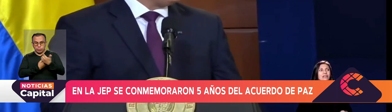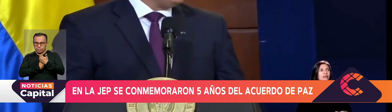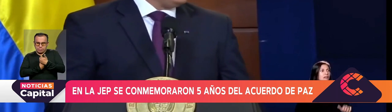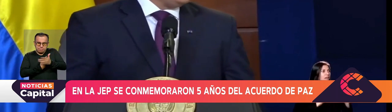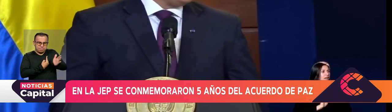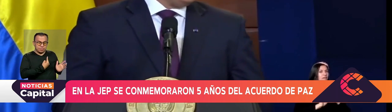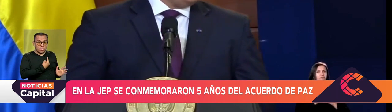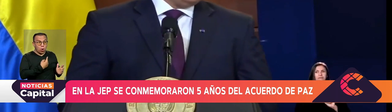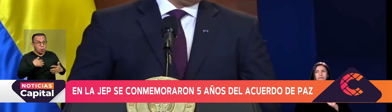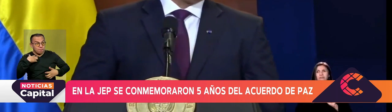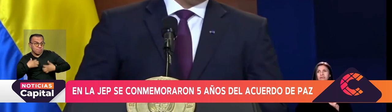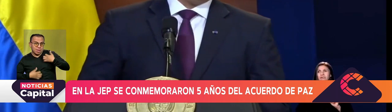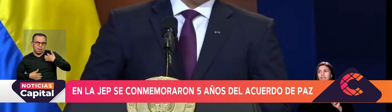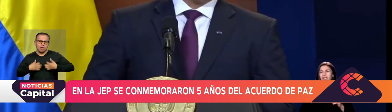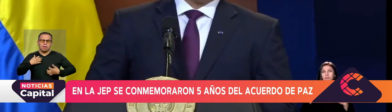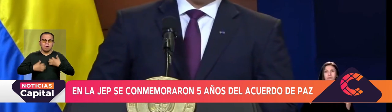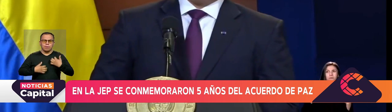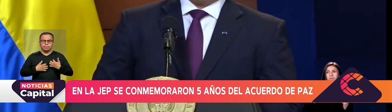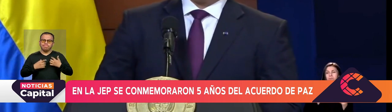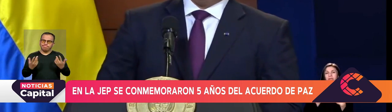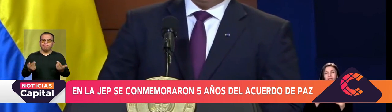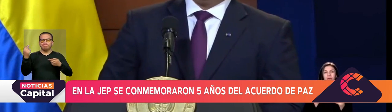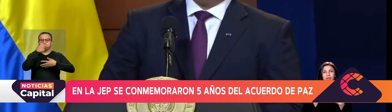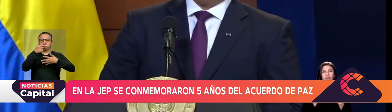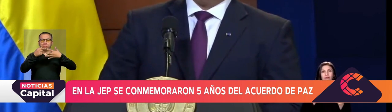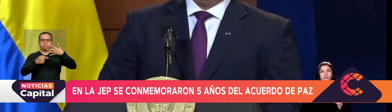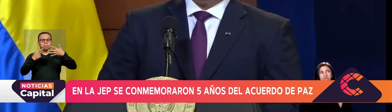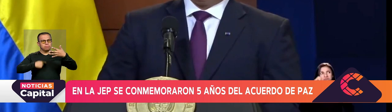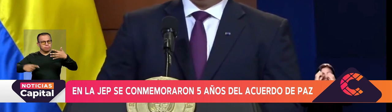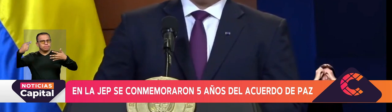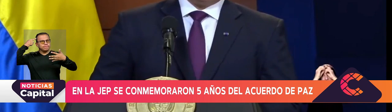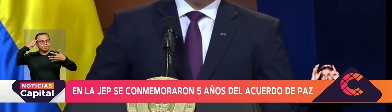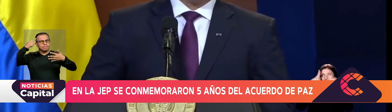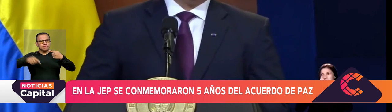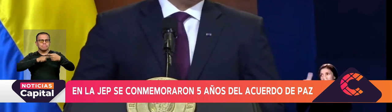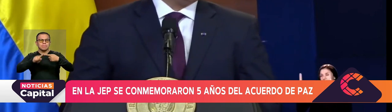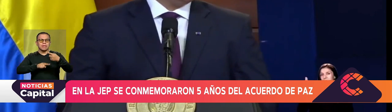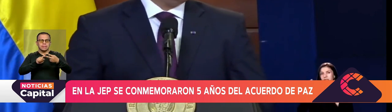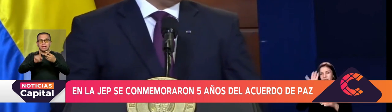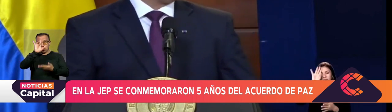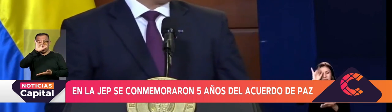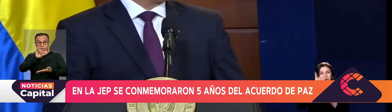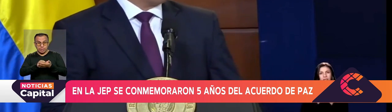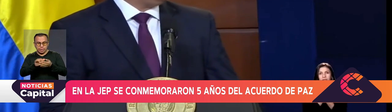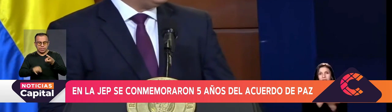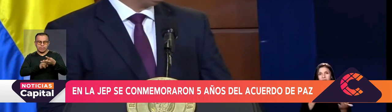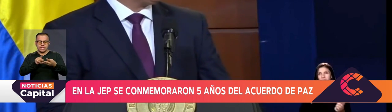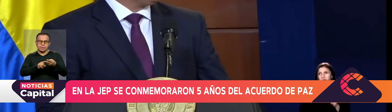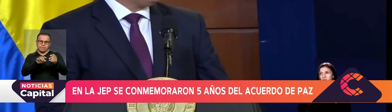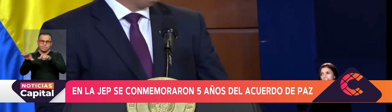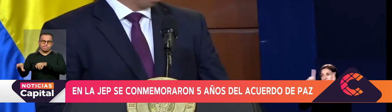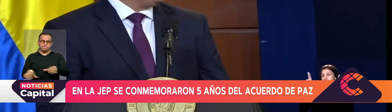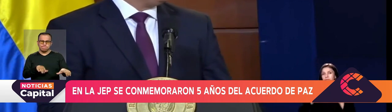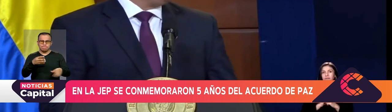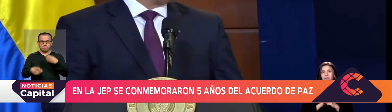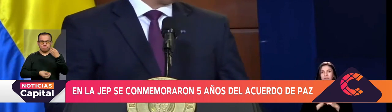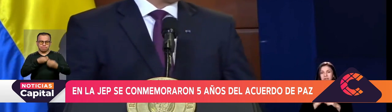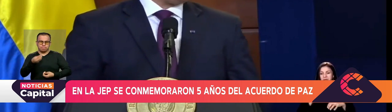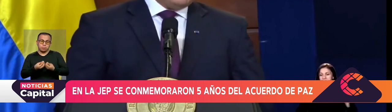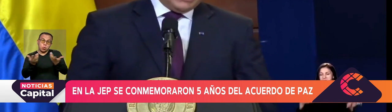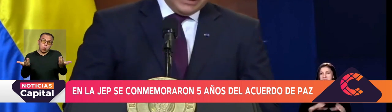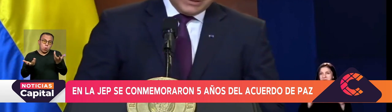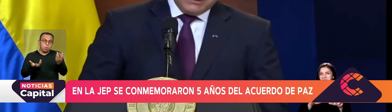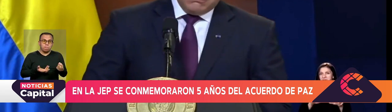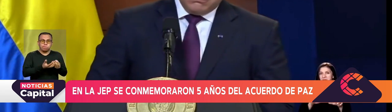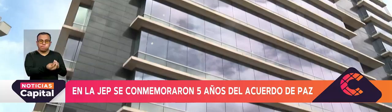y temor por las razones de su pensamiento, de sus creencias, de sus actividades o a los grupos